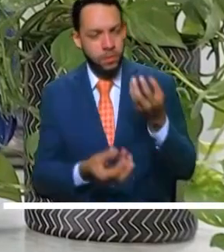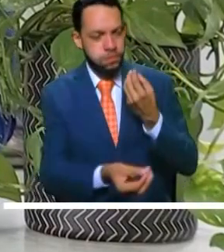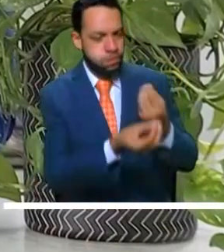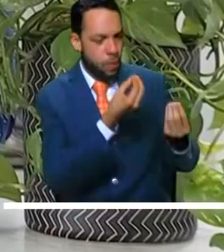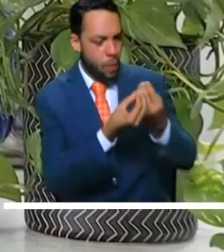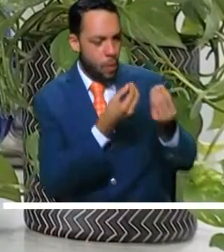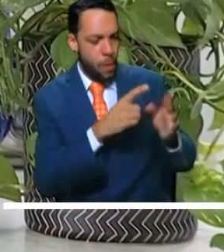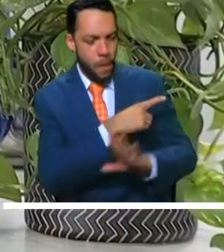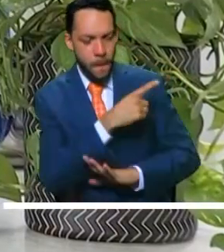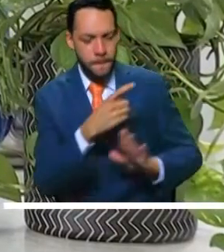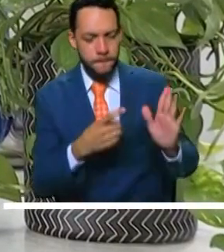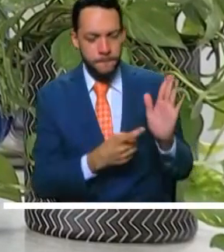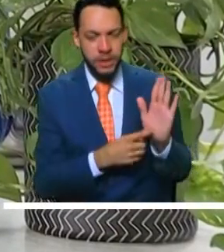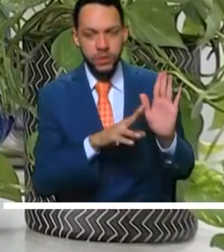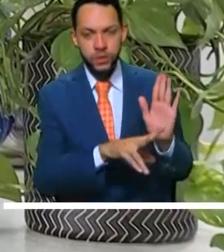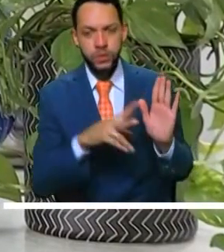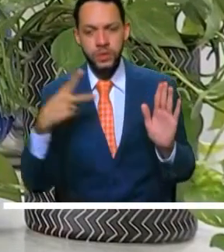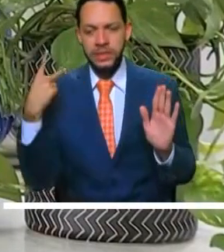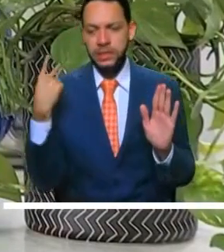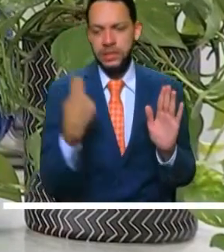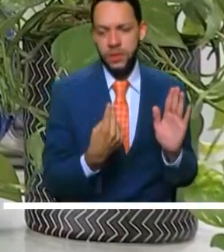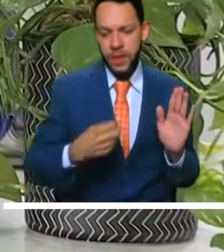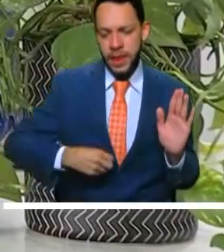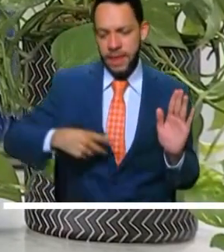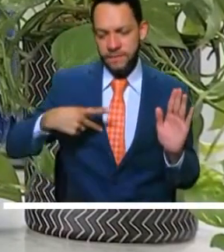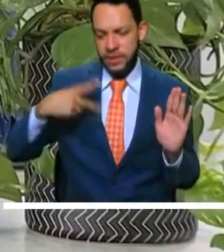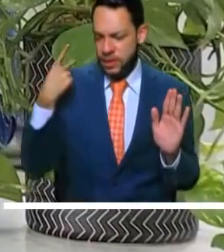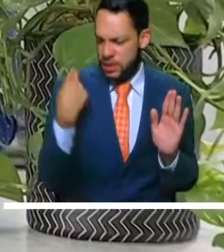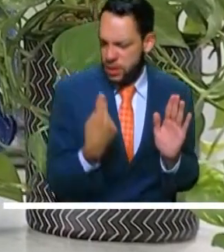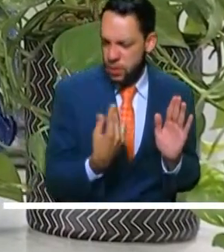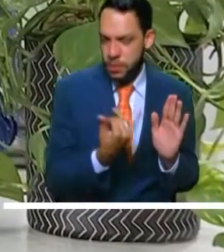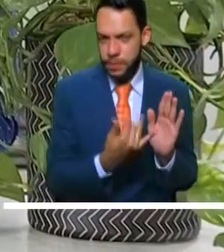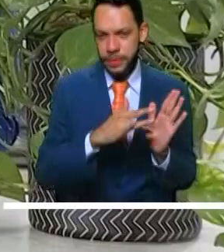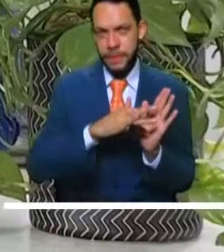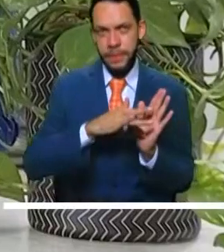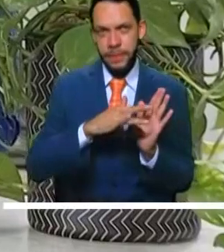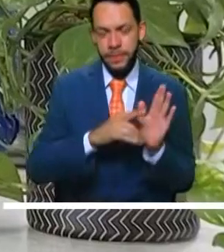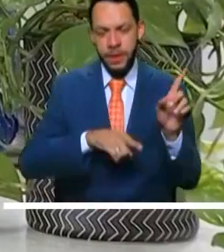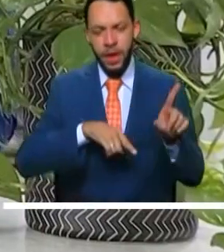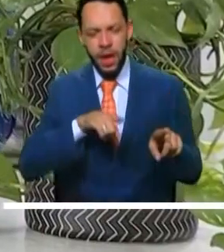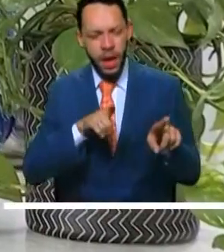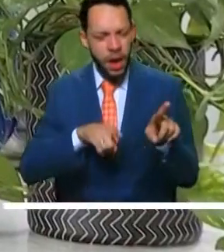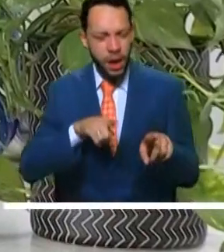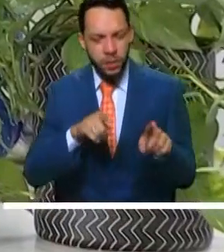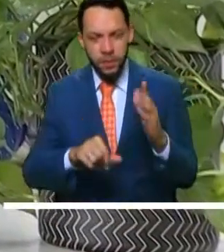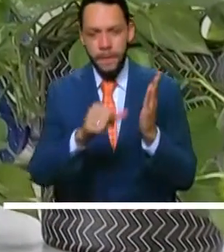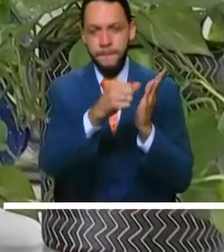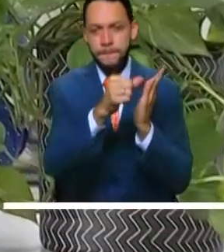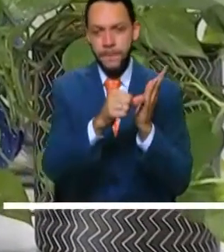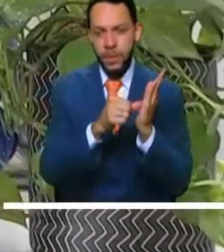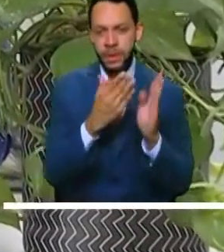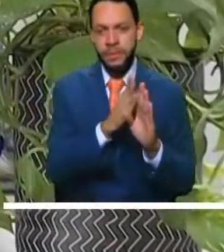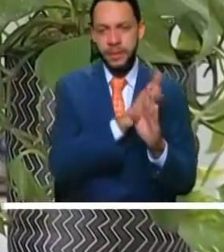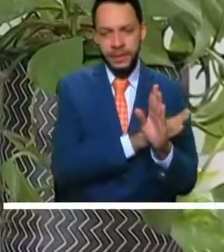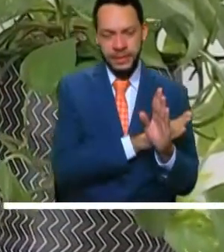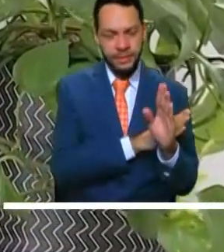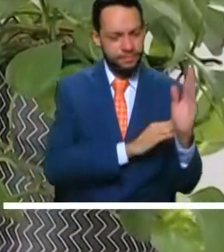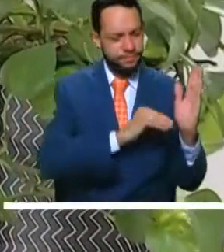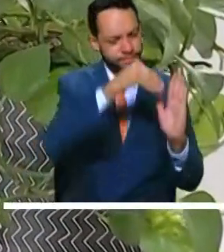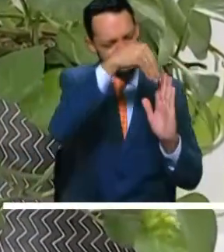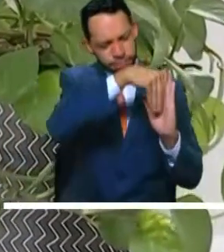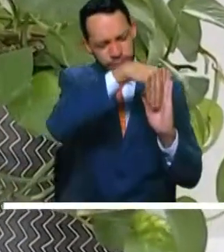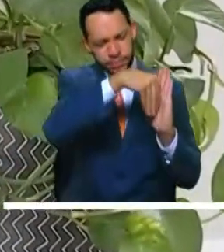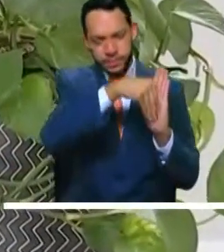todo que ver con nuestra historia de vida. En la consulta que se hace para los programas, lo que hacemos es recopilar toda